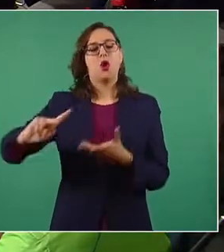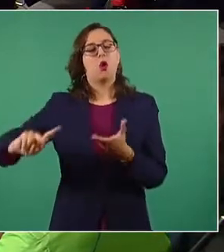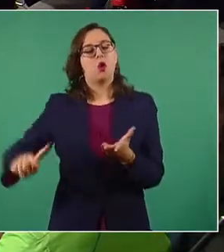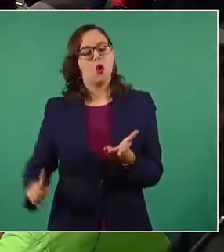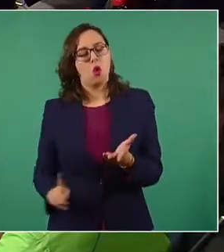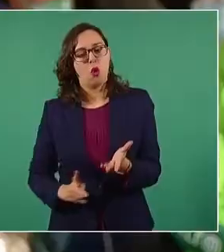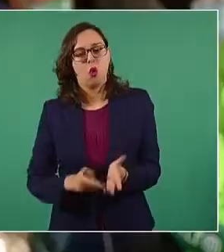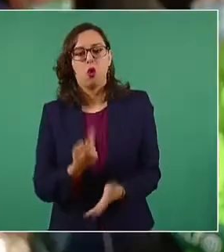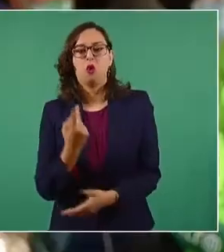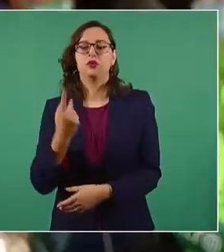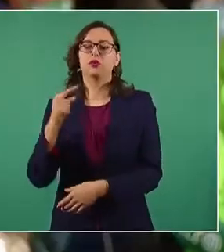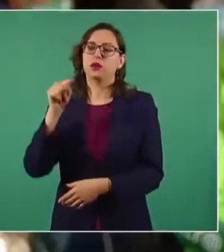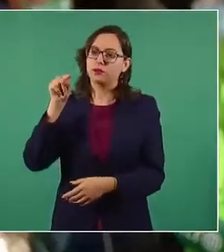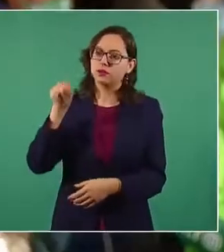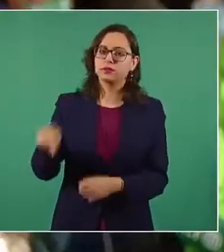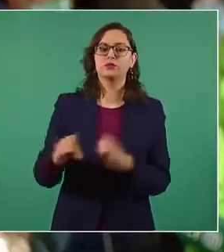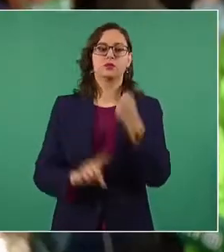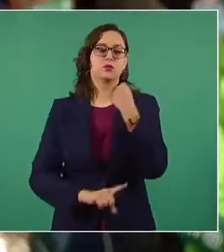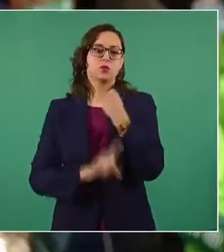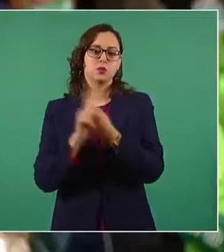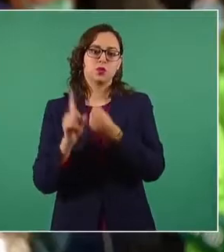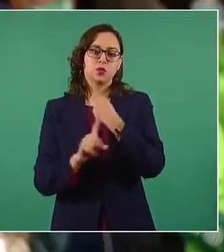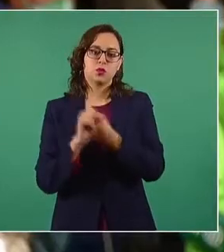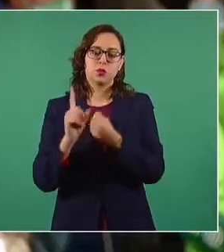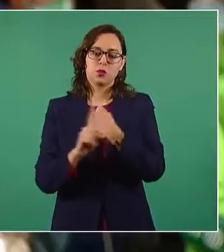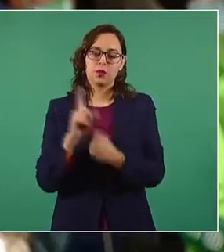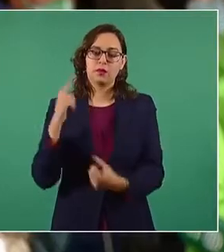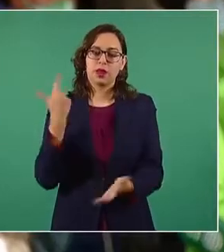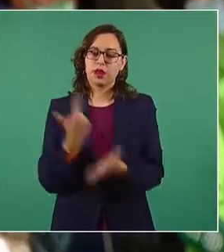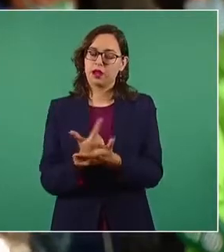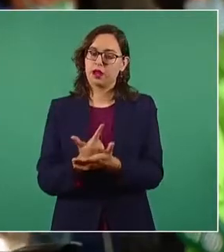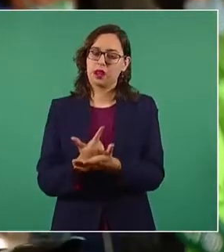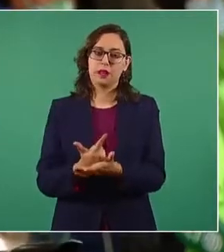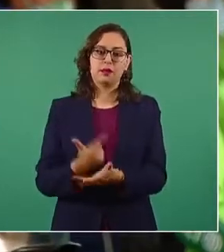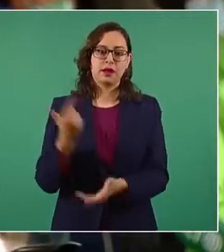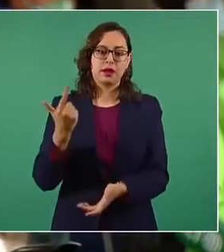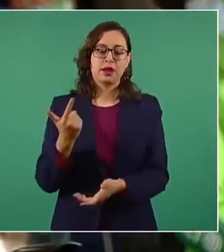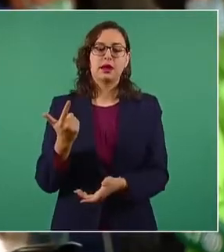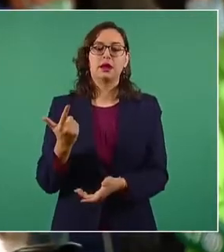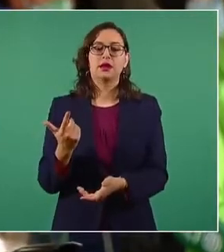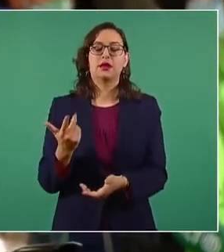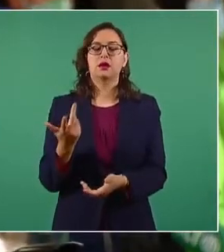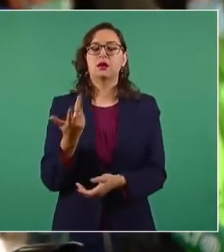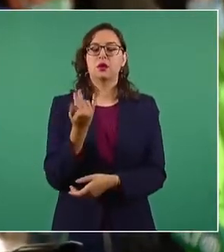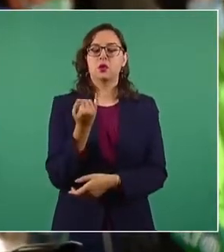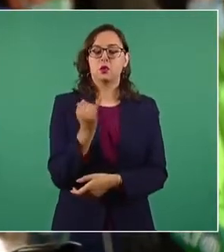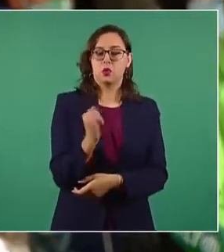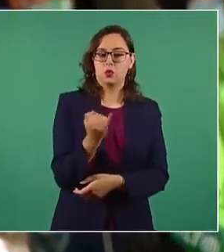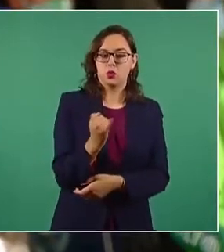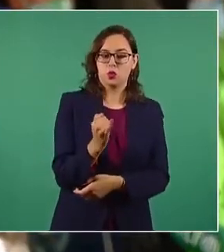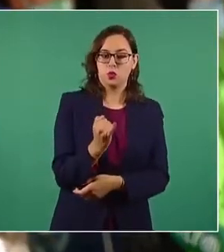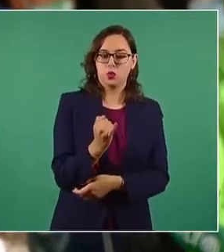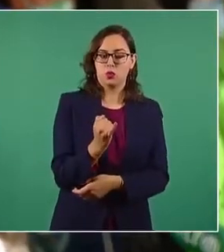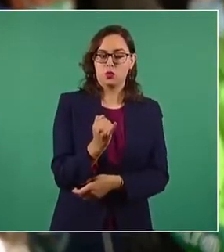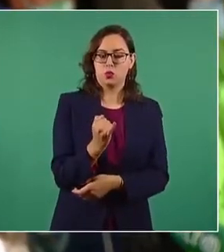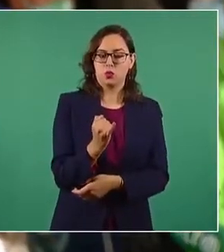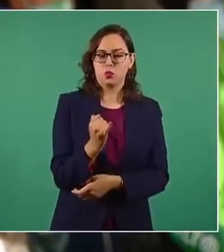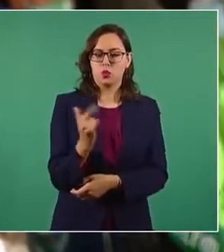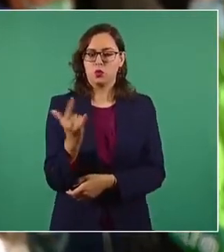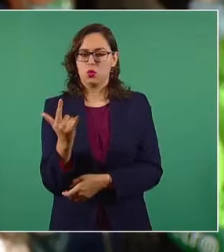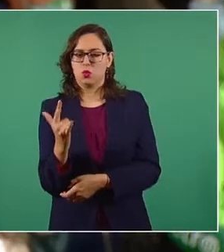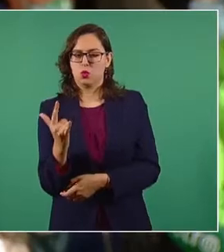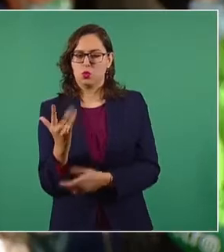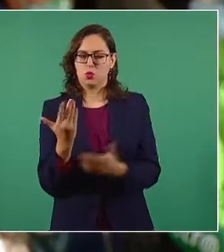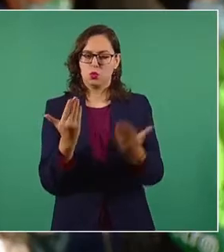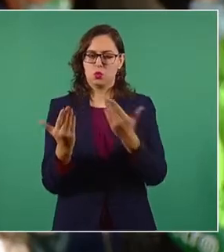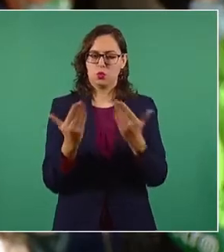municipios prioritarios que tiene más, se elevó más el contagio en julio respecto a julio del año